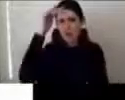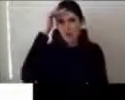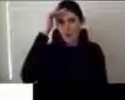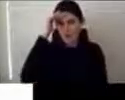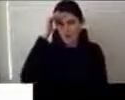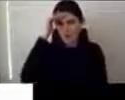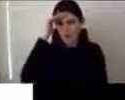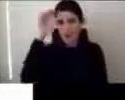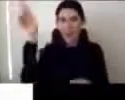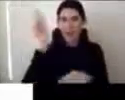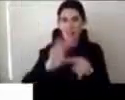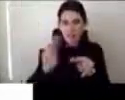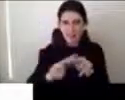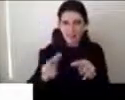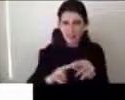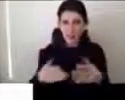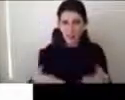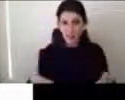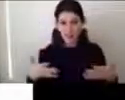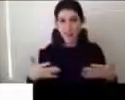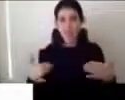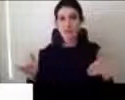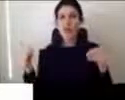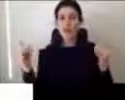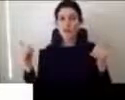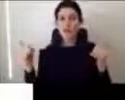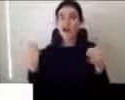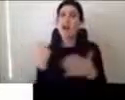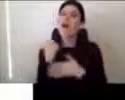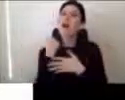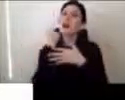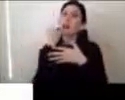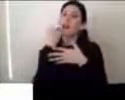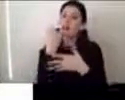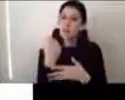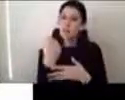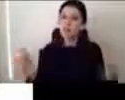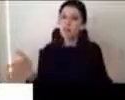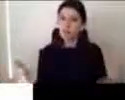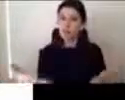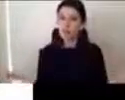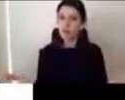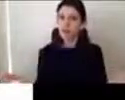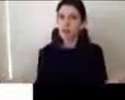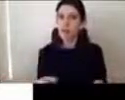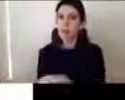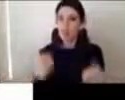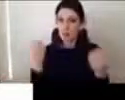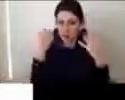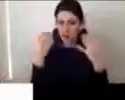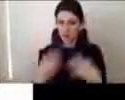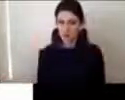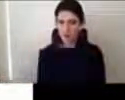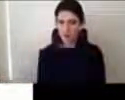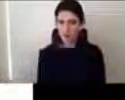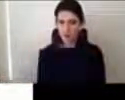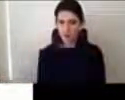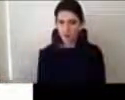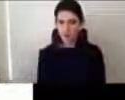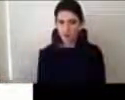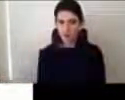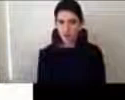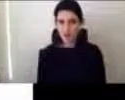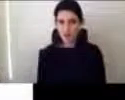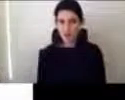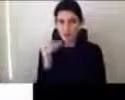prácticas, activas y lúdicas, ayuda a potenciar y enriquecer el aprendizaje. El niño